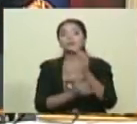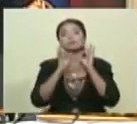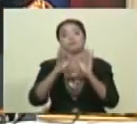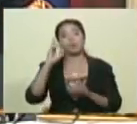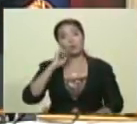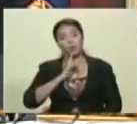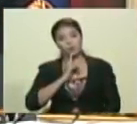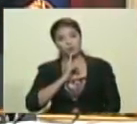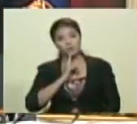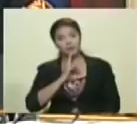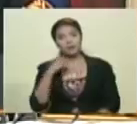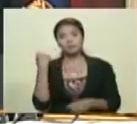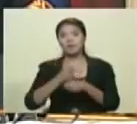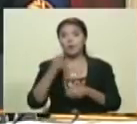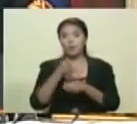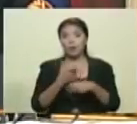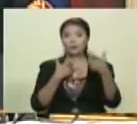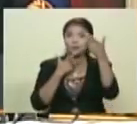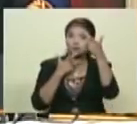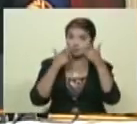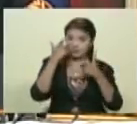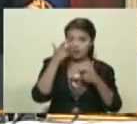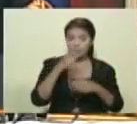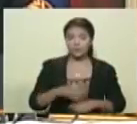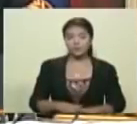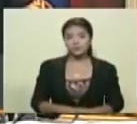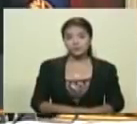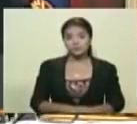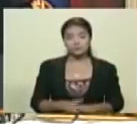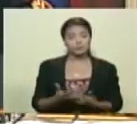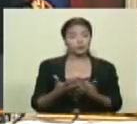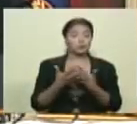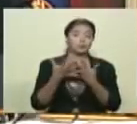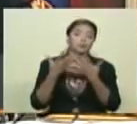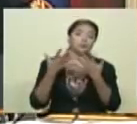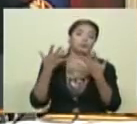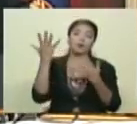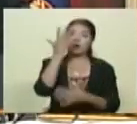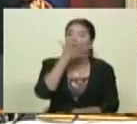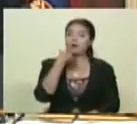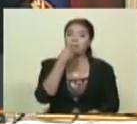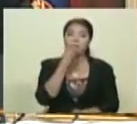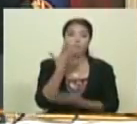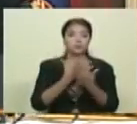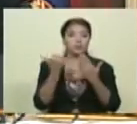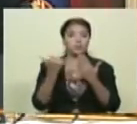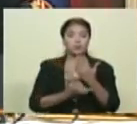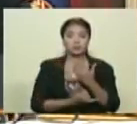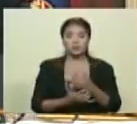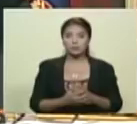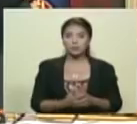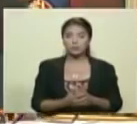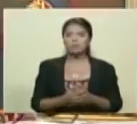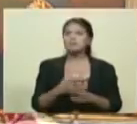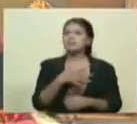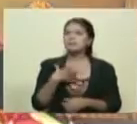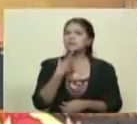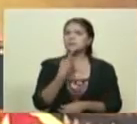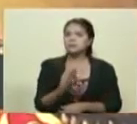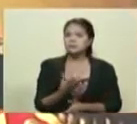Bolívar, el legado del comandante Hugo Chávez, grandioso y hermoso. Con esto quiero decir